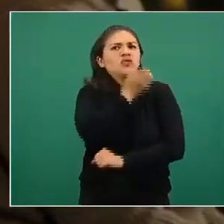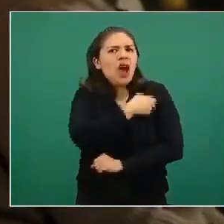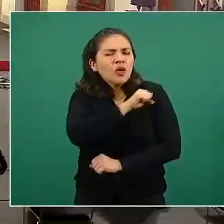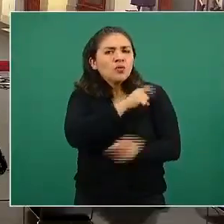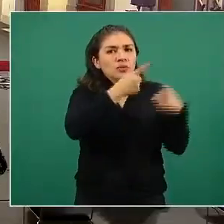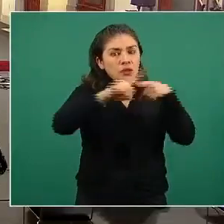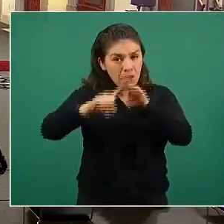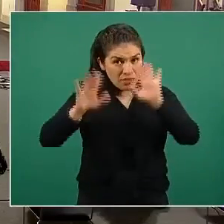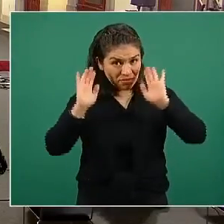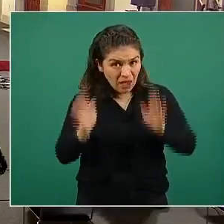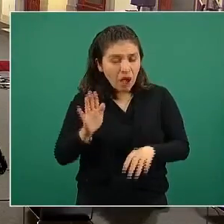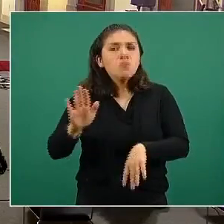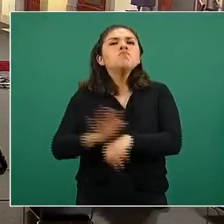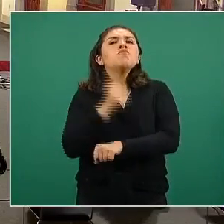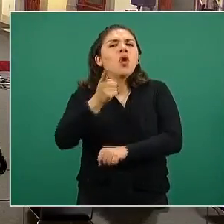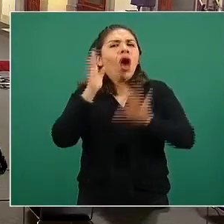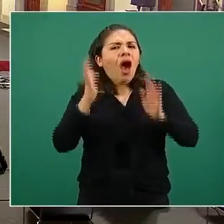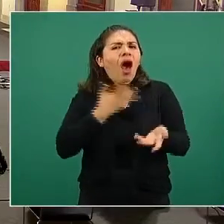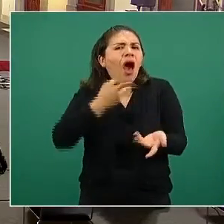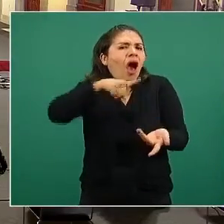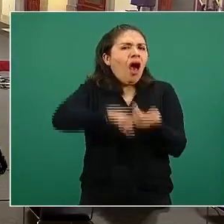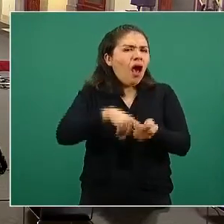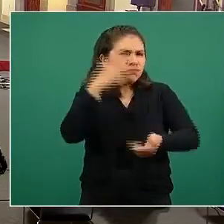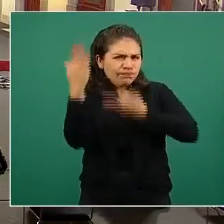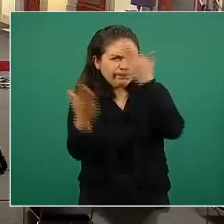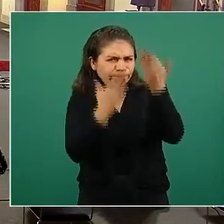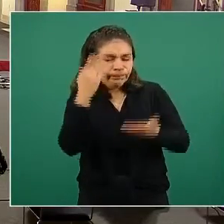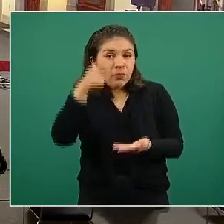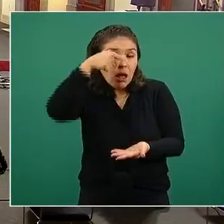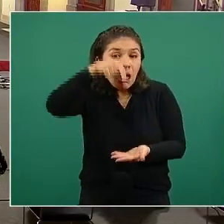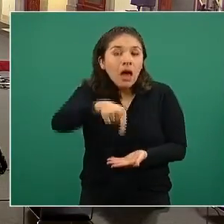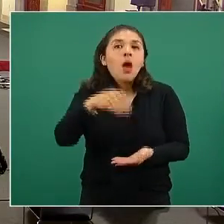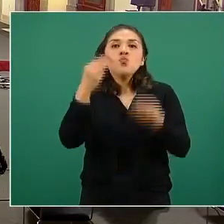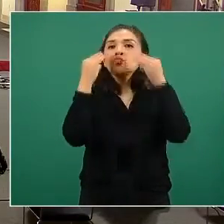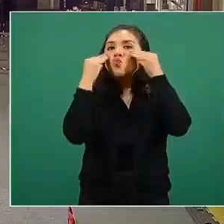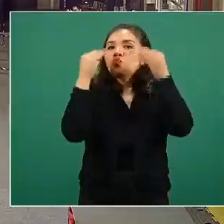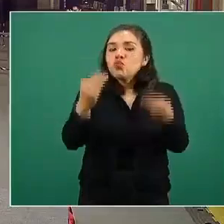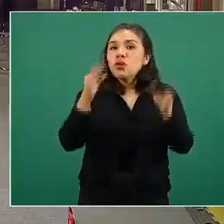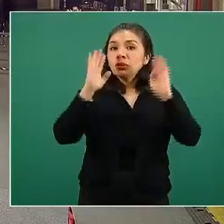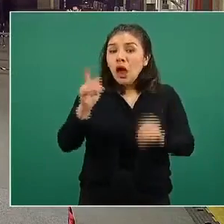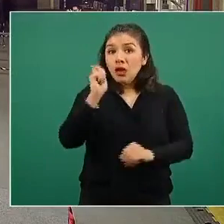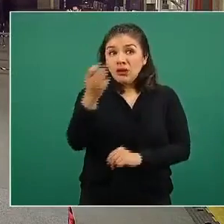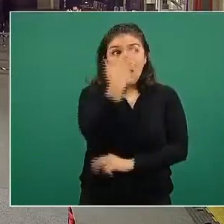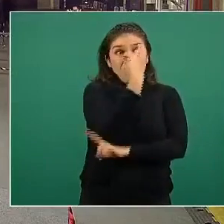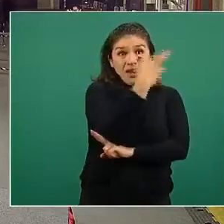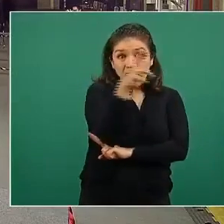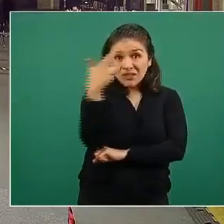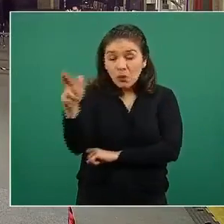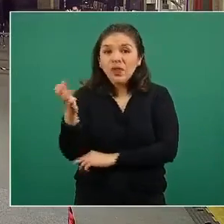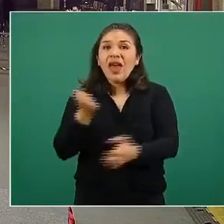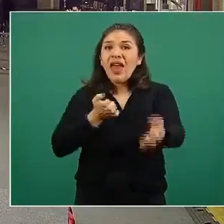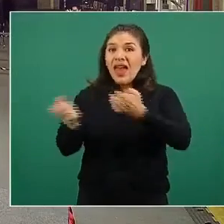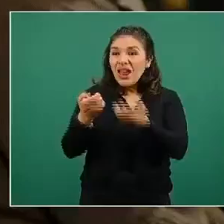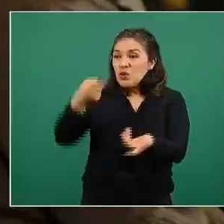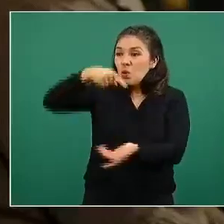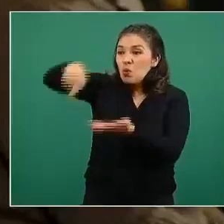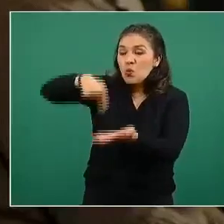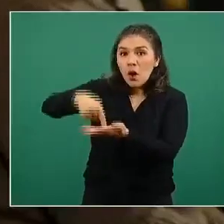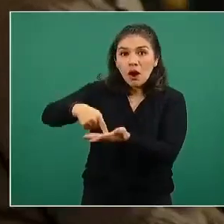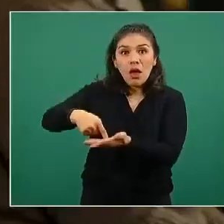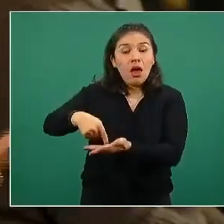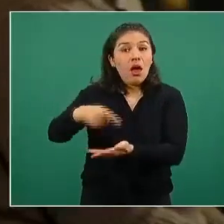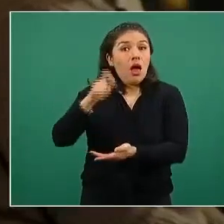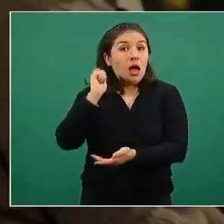esto? Porque hay un estudio que demuestra que tanto restaurantes como gimnasios es mínimo